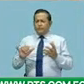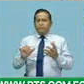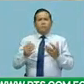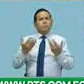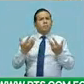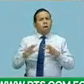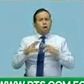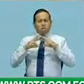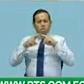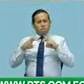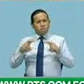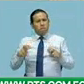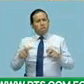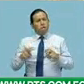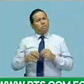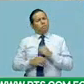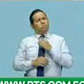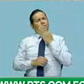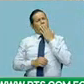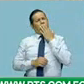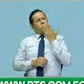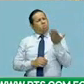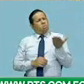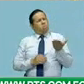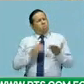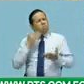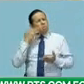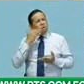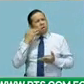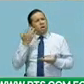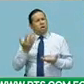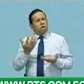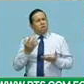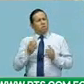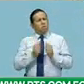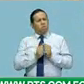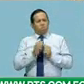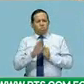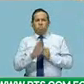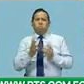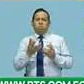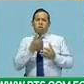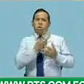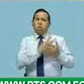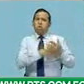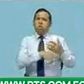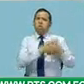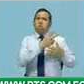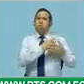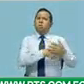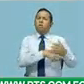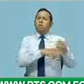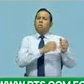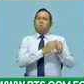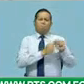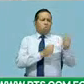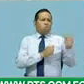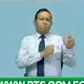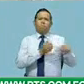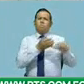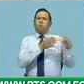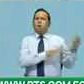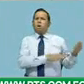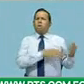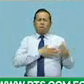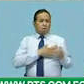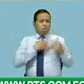increíble que esta persona con sus hijos convivió con el cadáver durante más de 8 días. En la audiencia de flagrancia, el juez